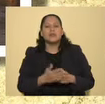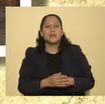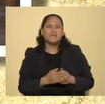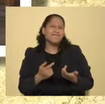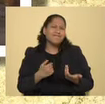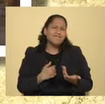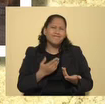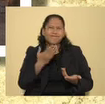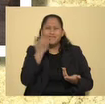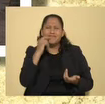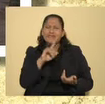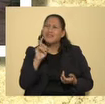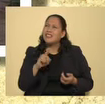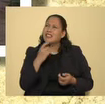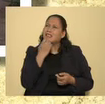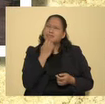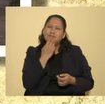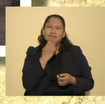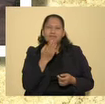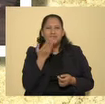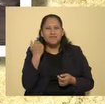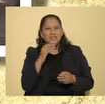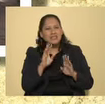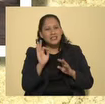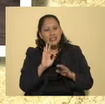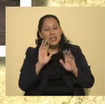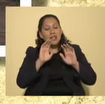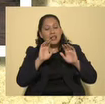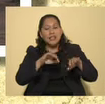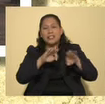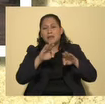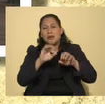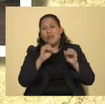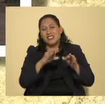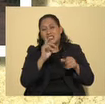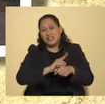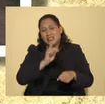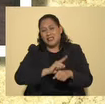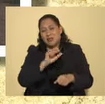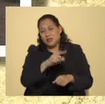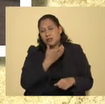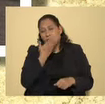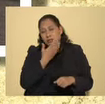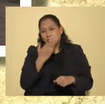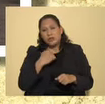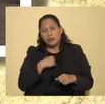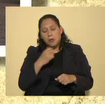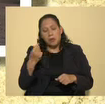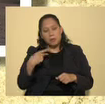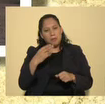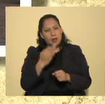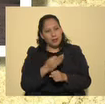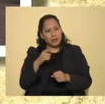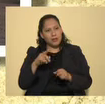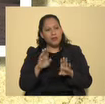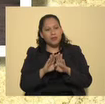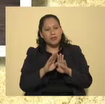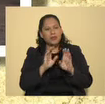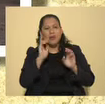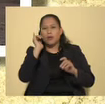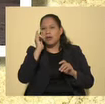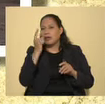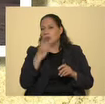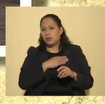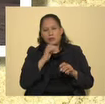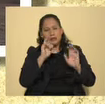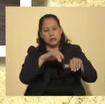Pues no sé, tengo... Tal vez trabajar en una oficina todos los días y esa rutina, ¿no? Me siento afortunado de no haber